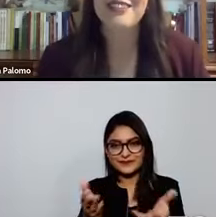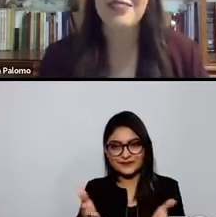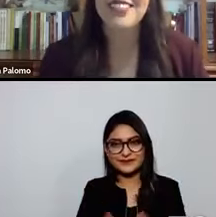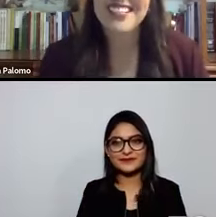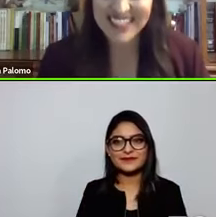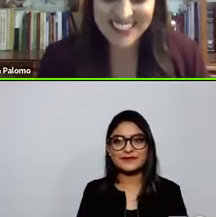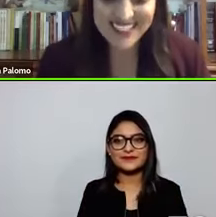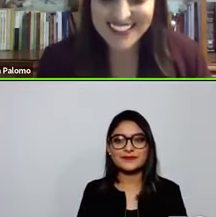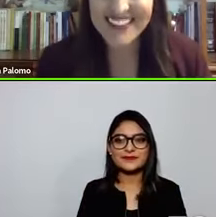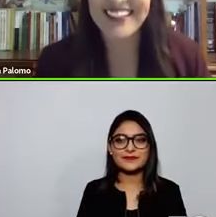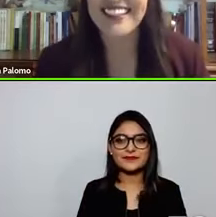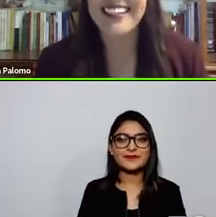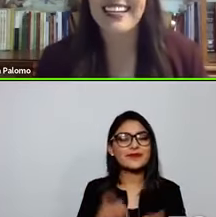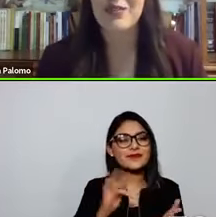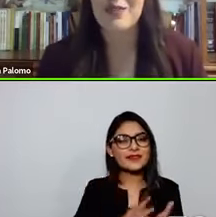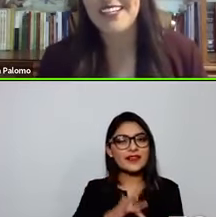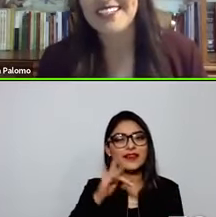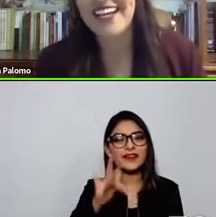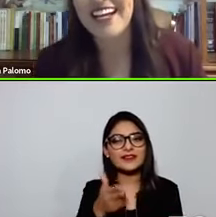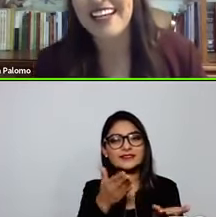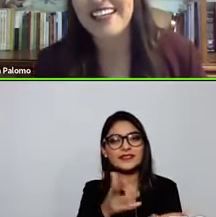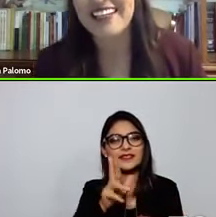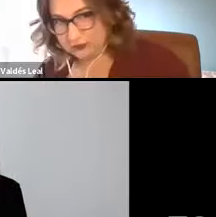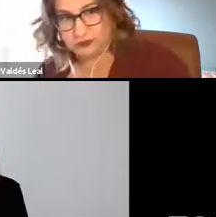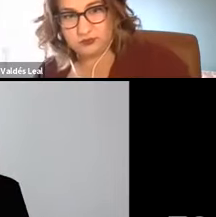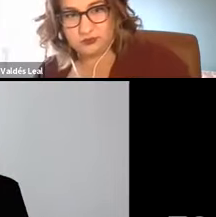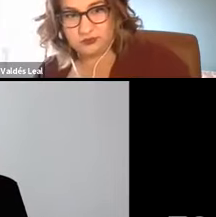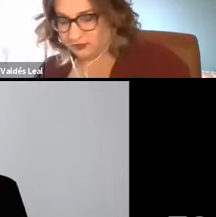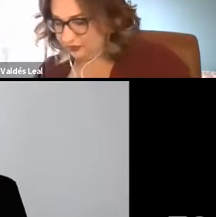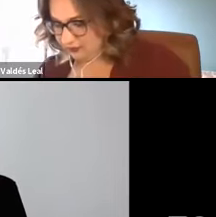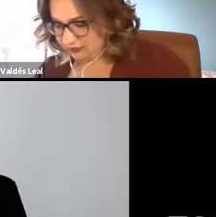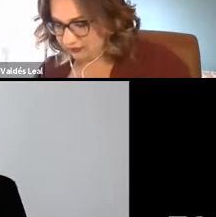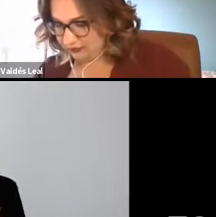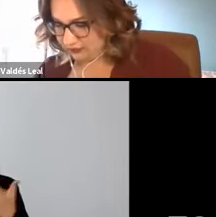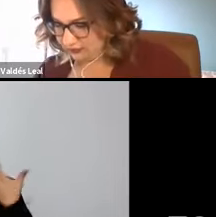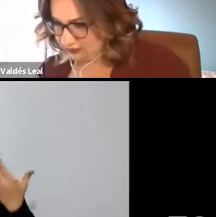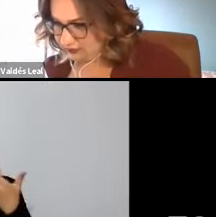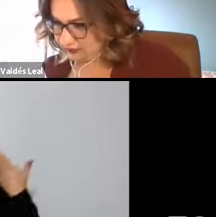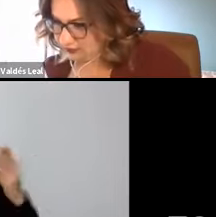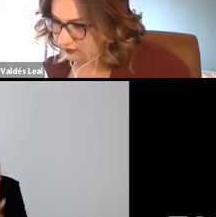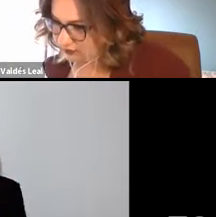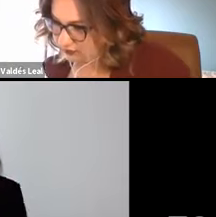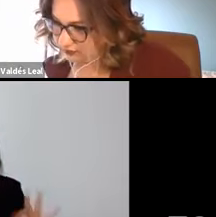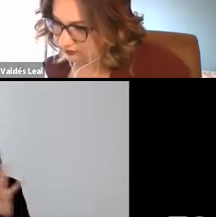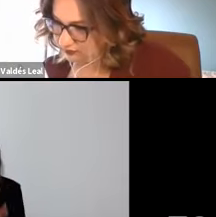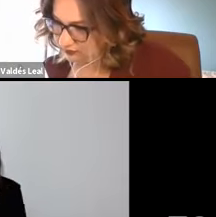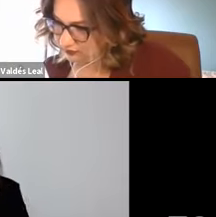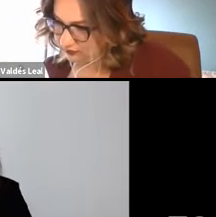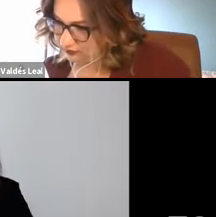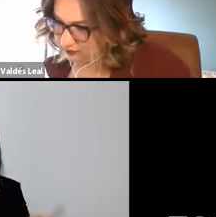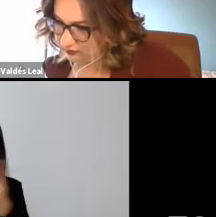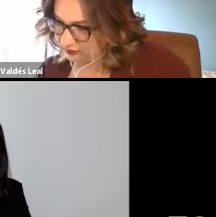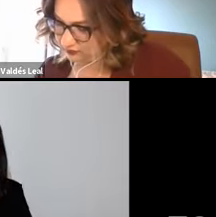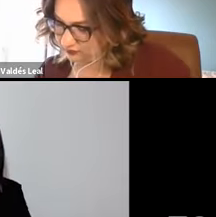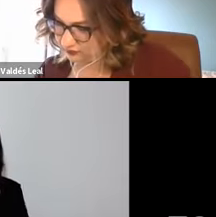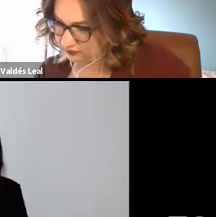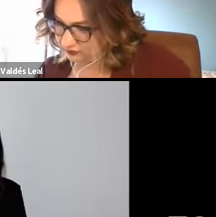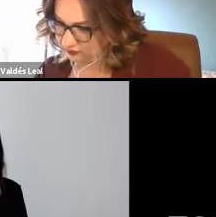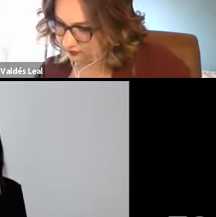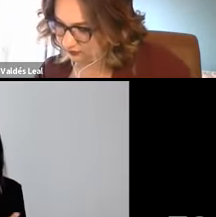Muchas gracias a ti, Ricardo, por esa calurosa bienvenida. Quiero comenzar, por